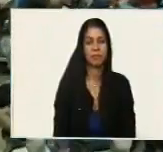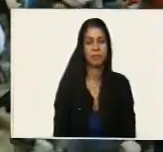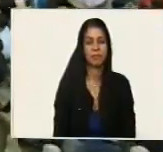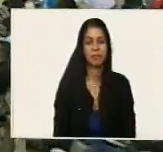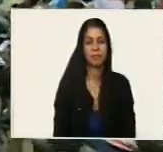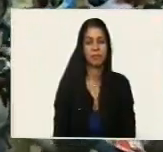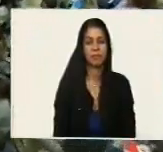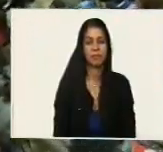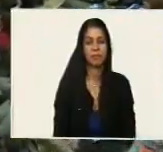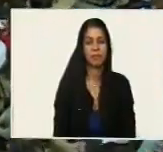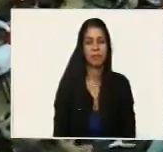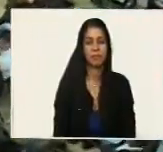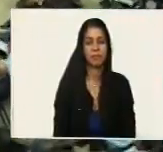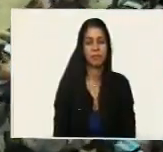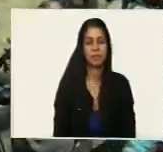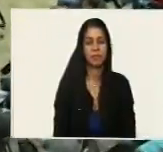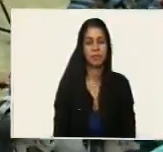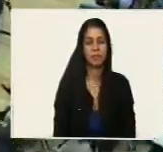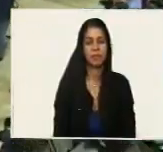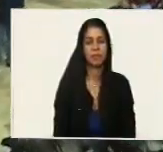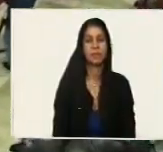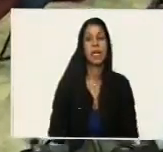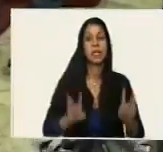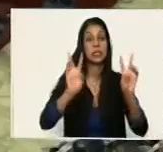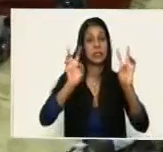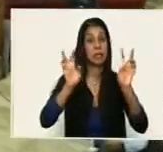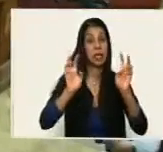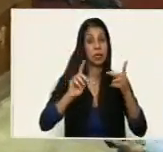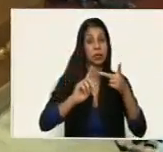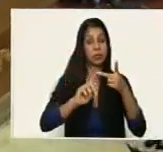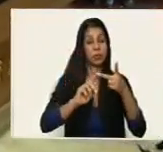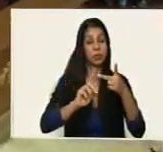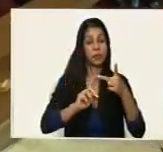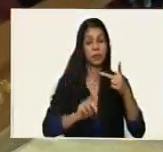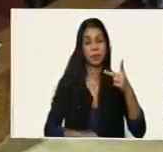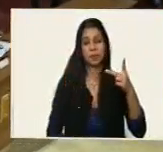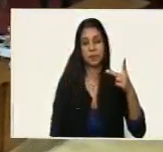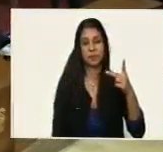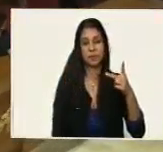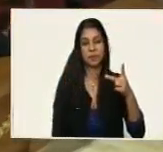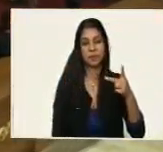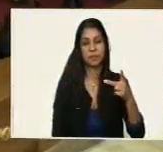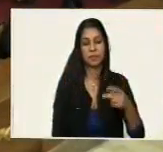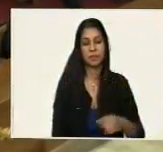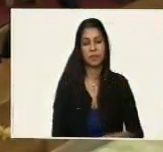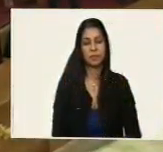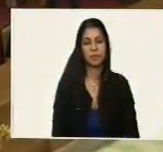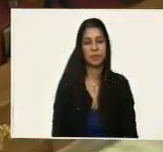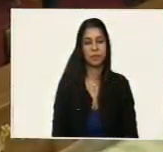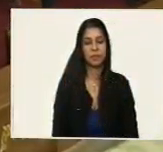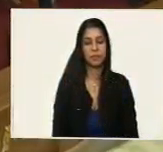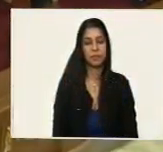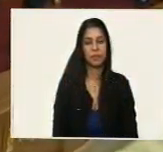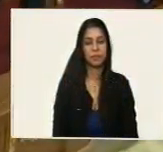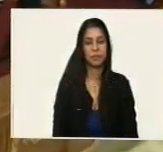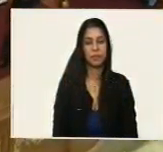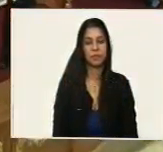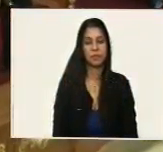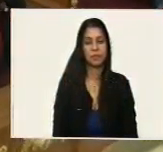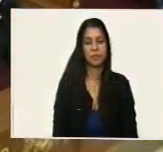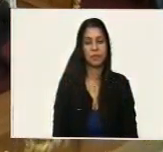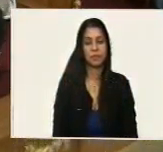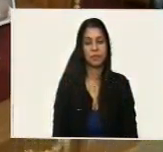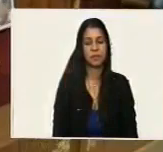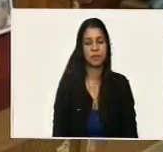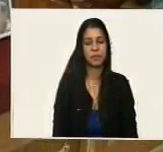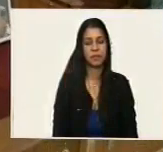Constituyentes debaten el segundo punto del orden del día. Es una comunicación enviada por el presidente de la República Bolivariana de Venezuela, en la cual solicita crear una comisión para